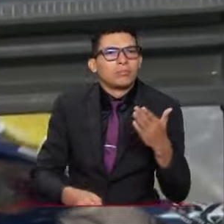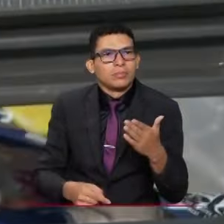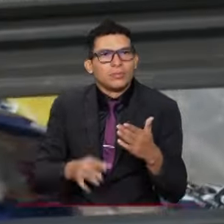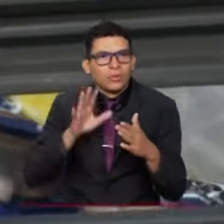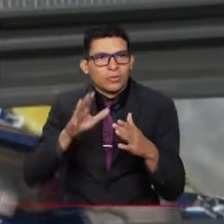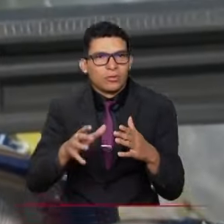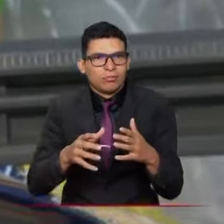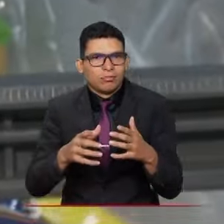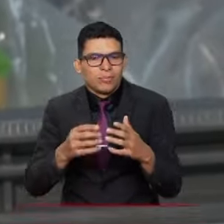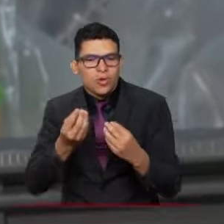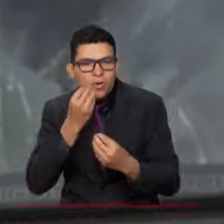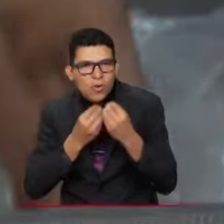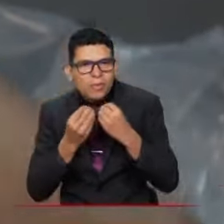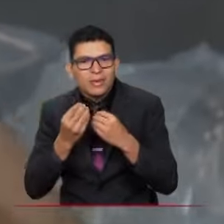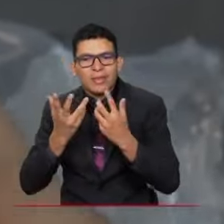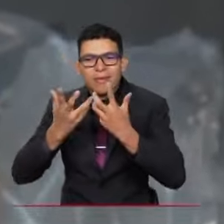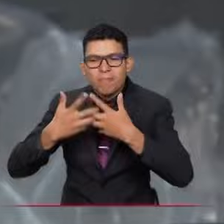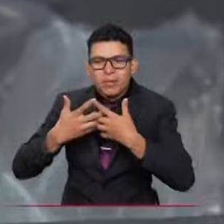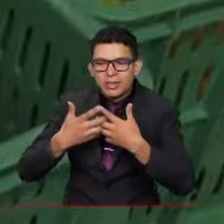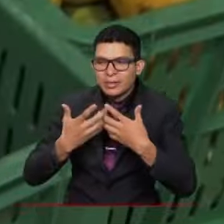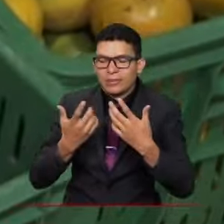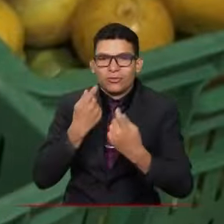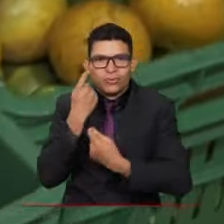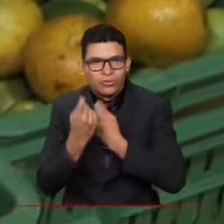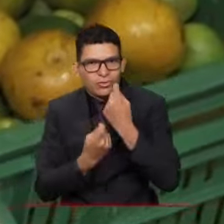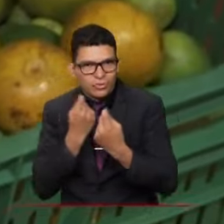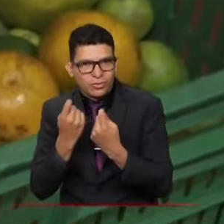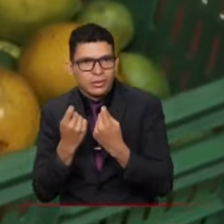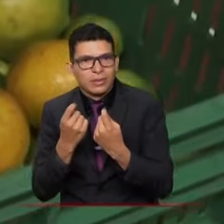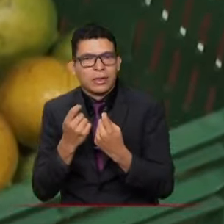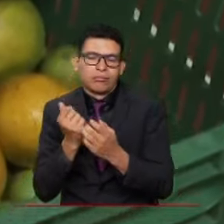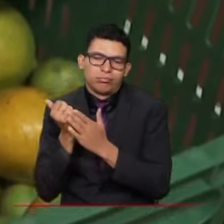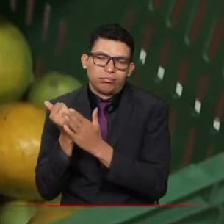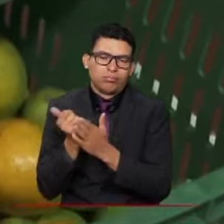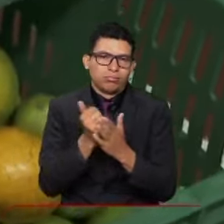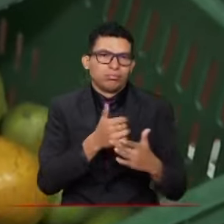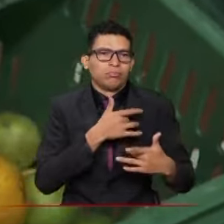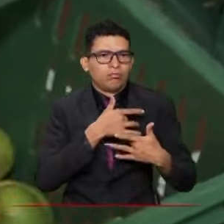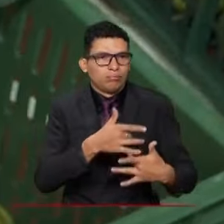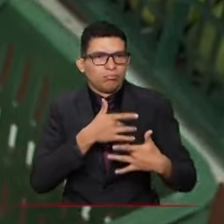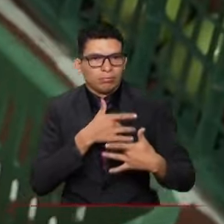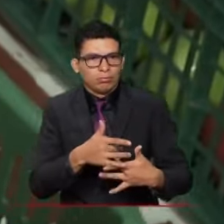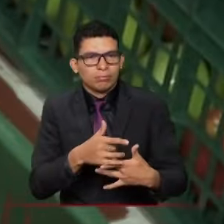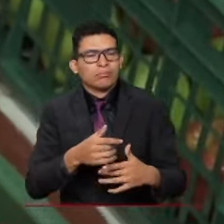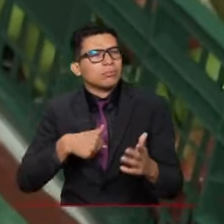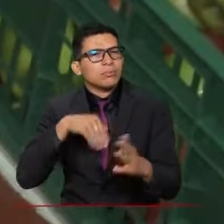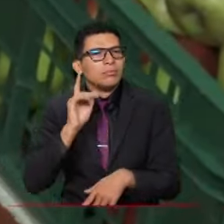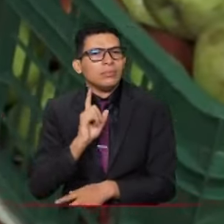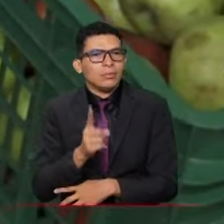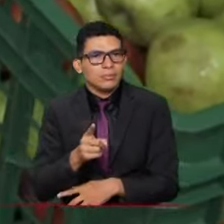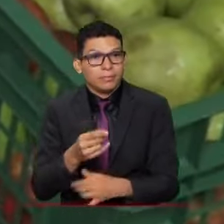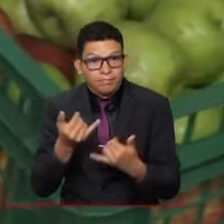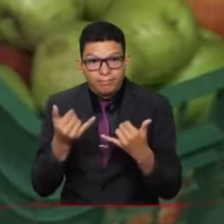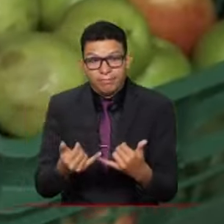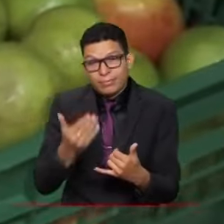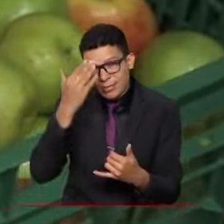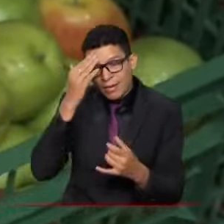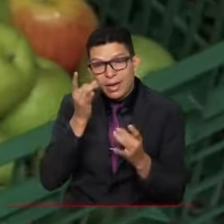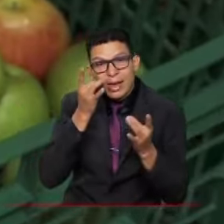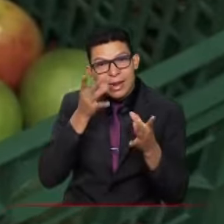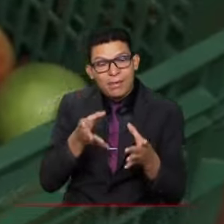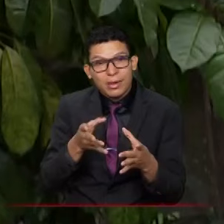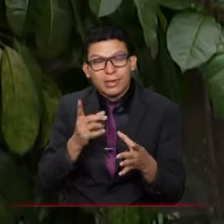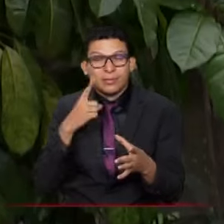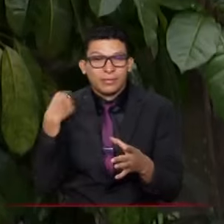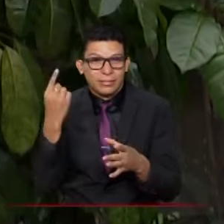de alimentos, industrias y comerciantes ayuden y hagan donaciones, y sobre todo en estos momentos tan graves donde,